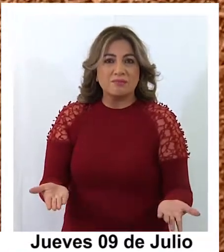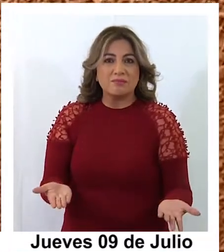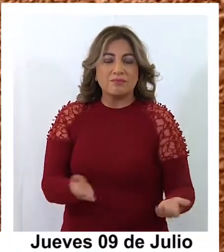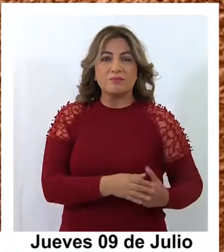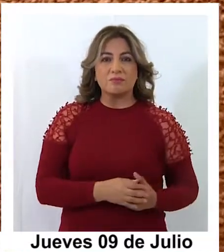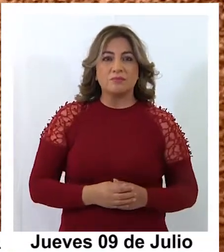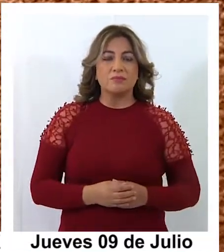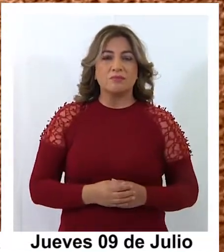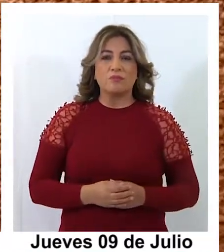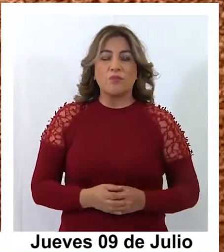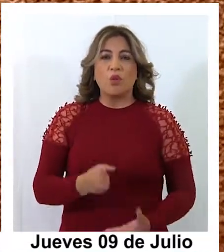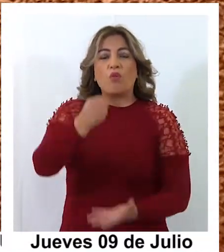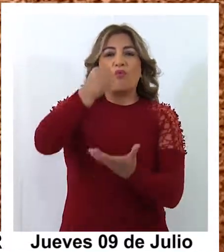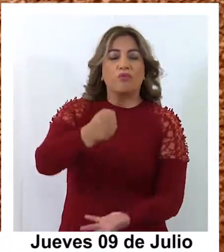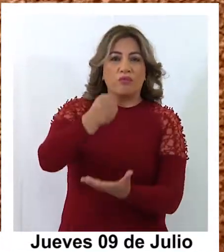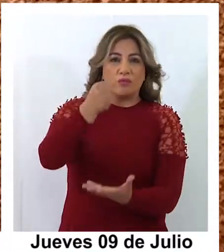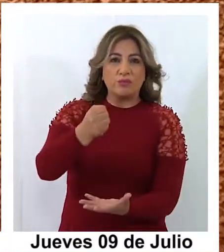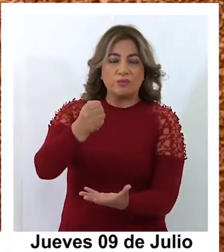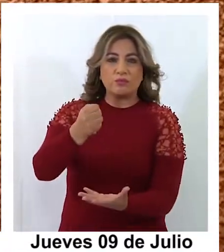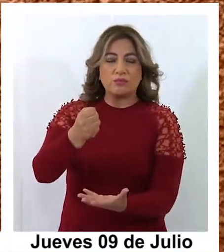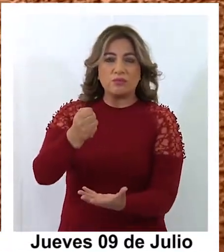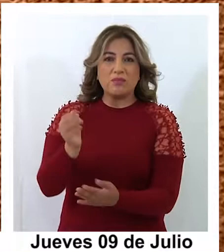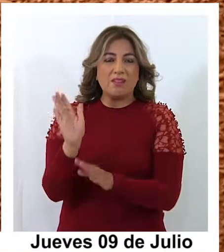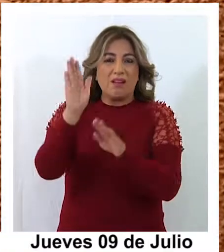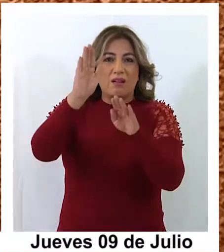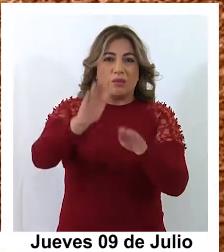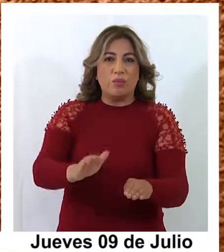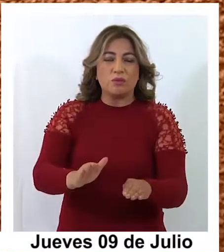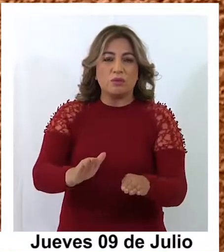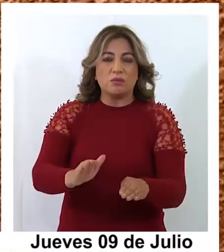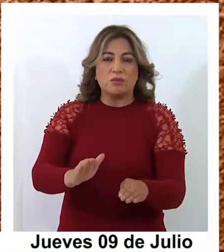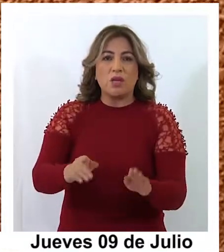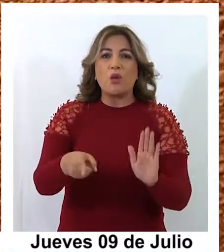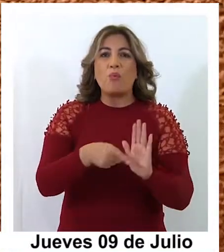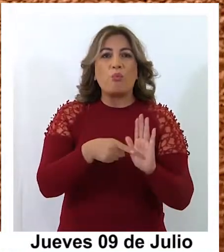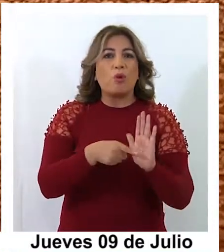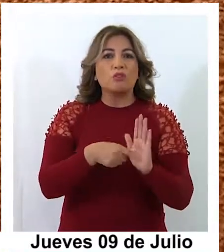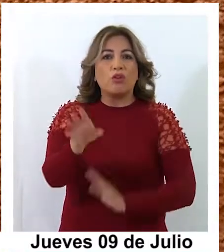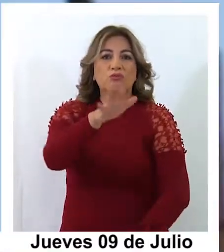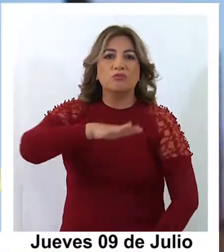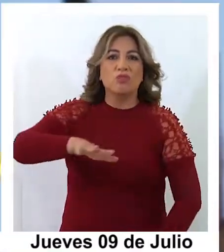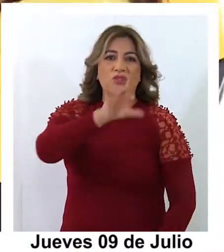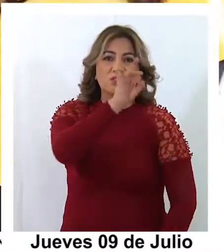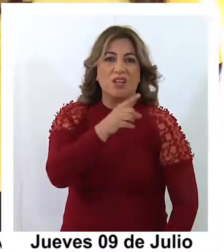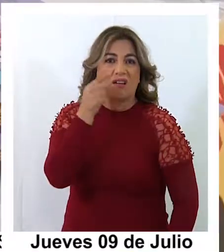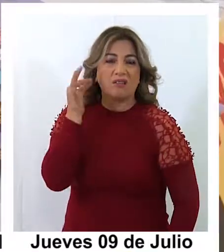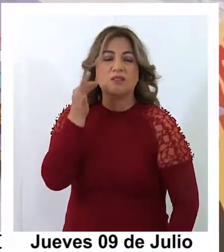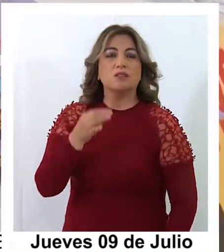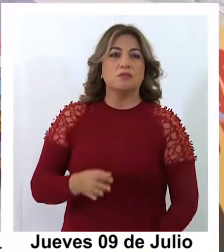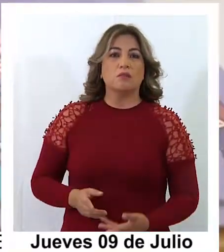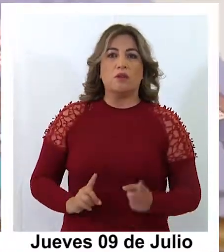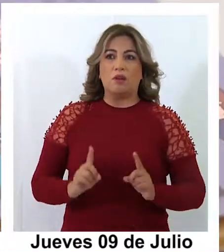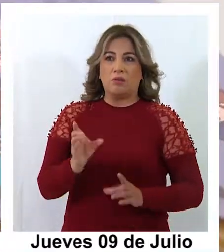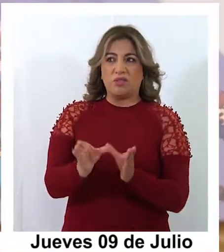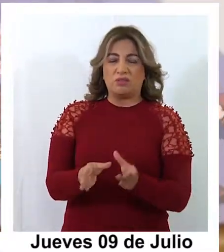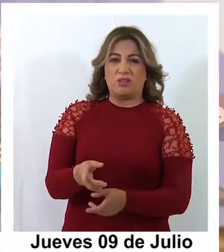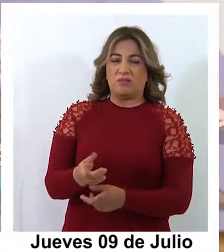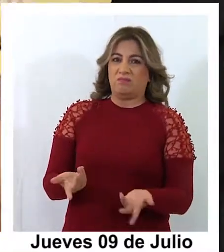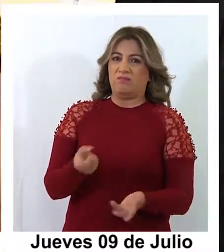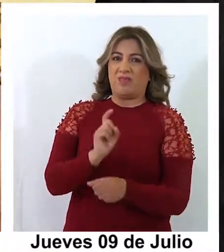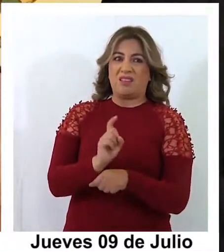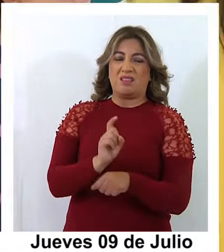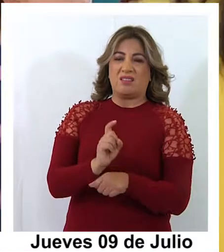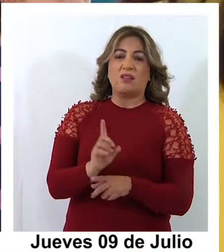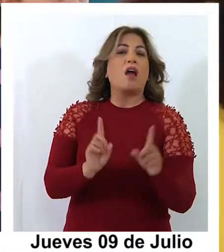través de un fondo que va a ser aportado con impuestos de todos los chilenos. Las reacciones no se hicieron esperar